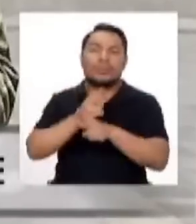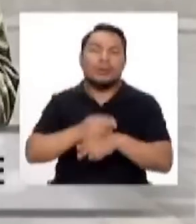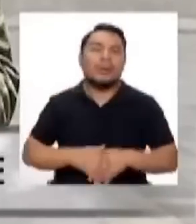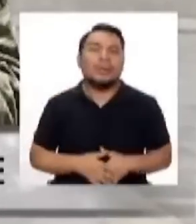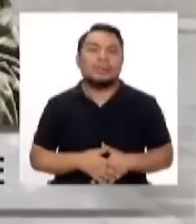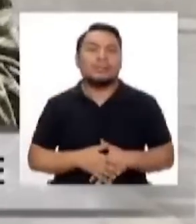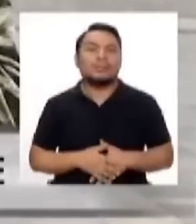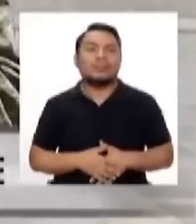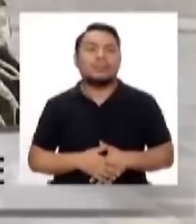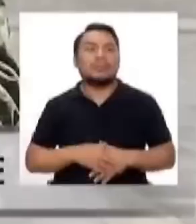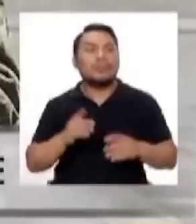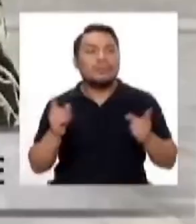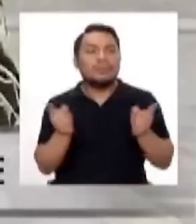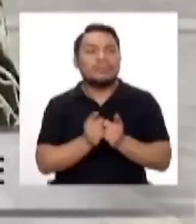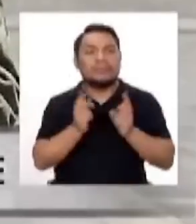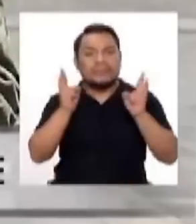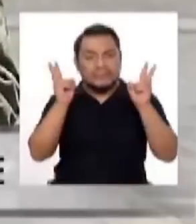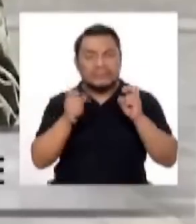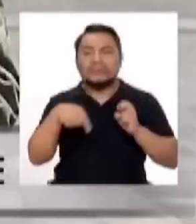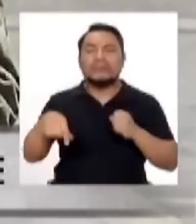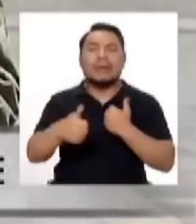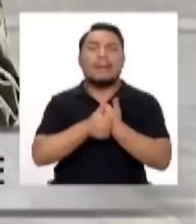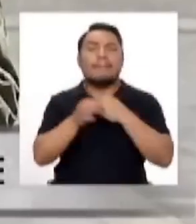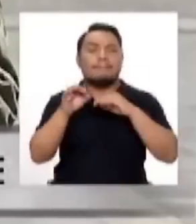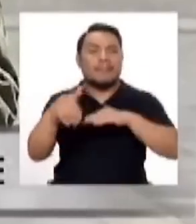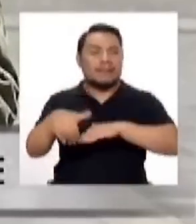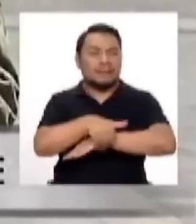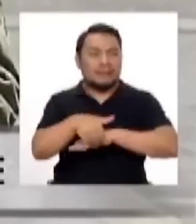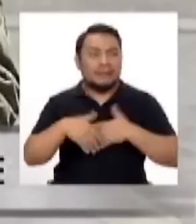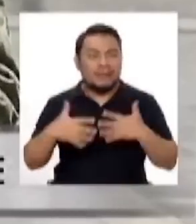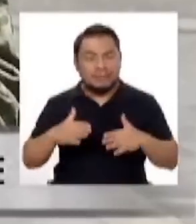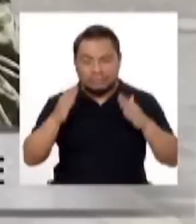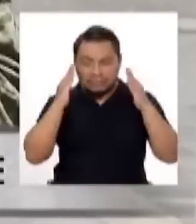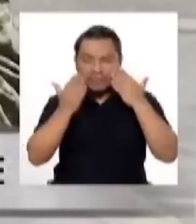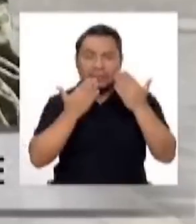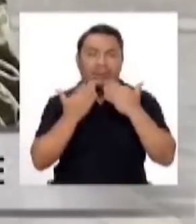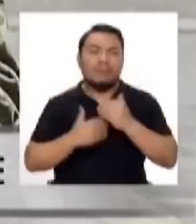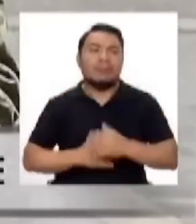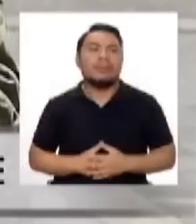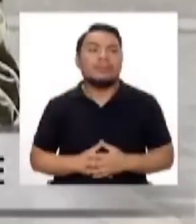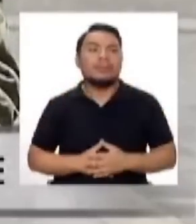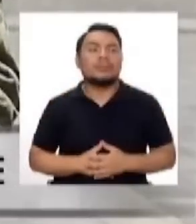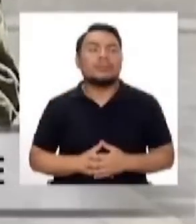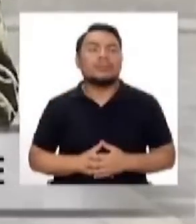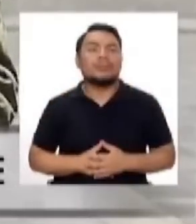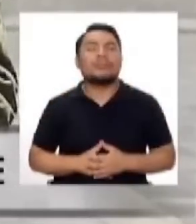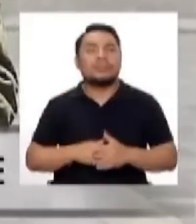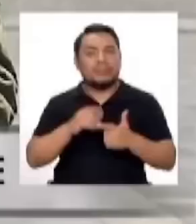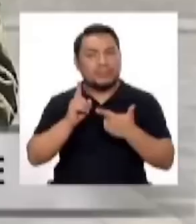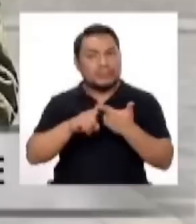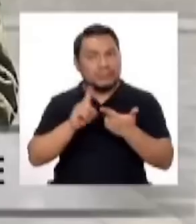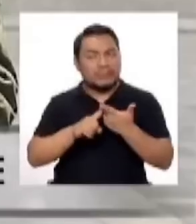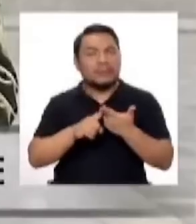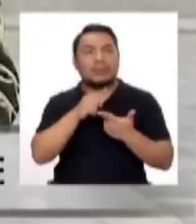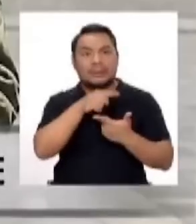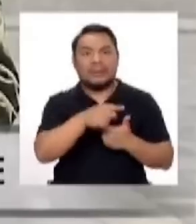En concreto, el tema de la inseguridad ciudadana lo hemos abordado. Lo segundo, el tema